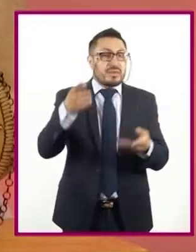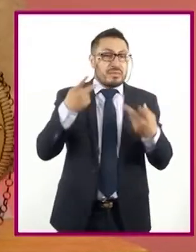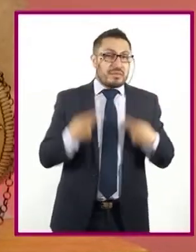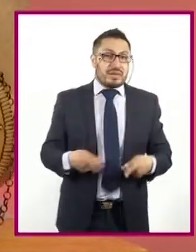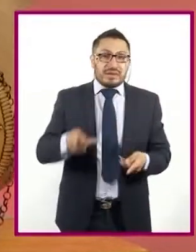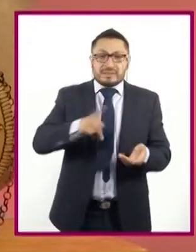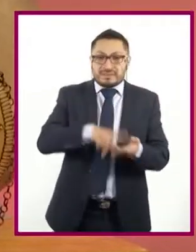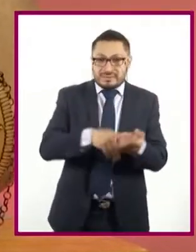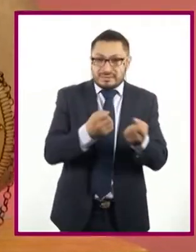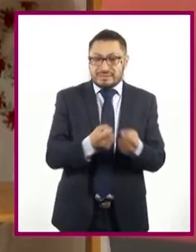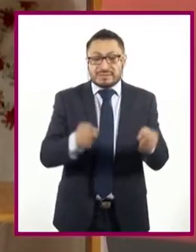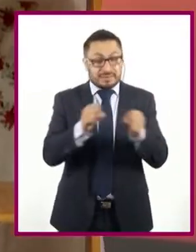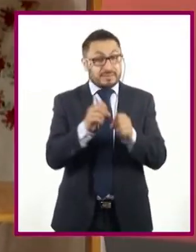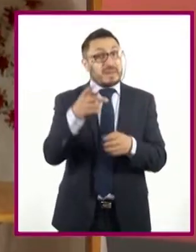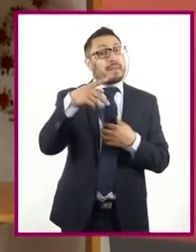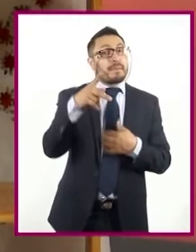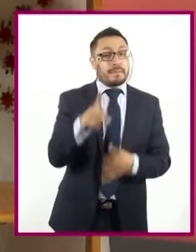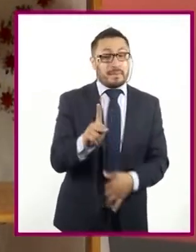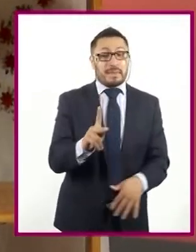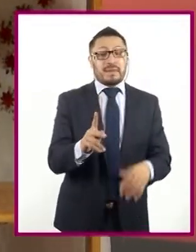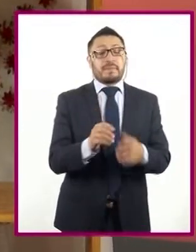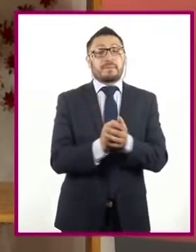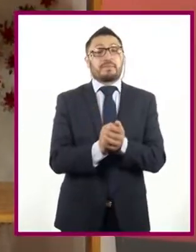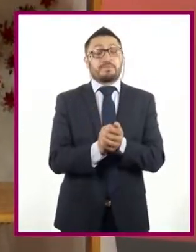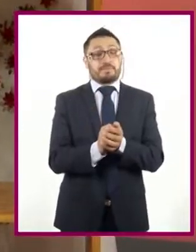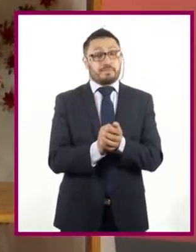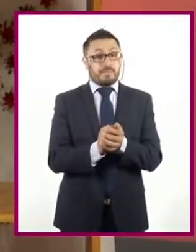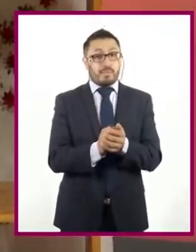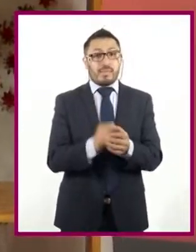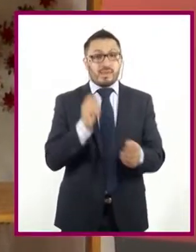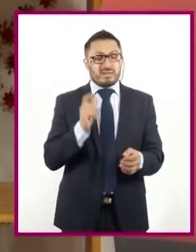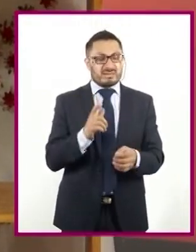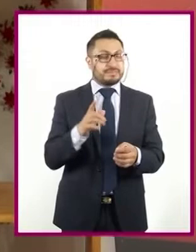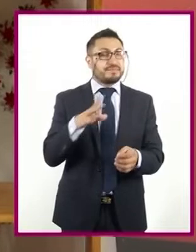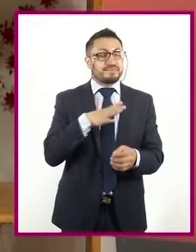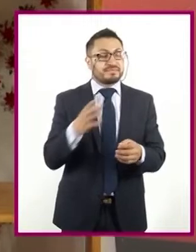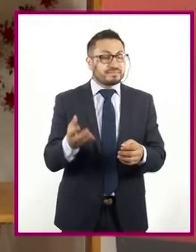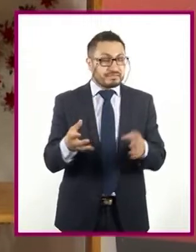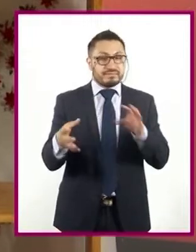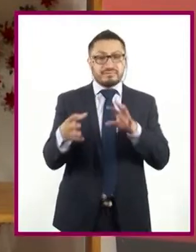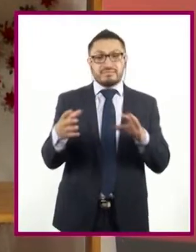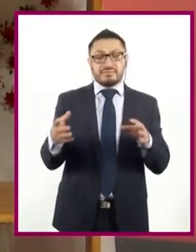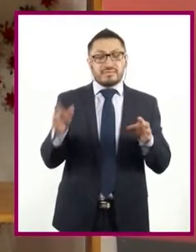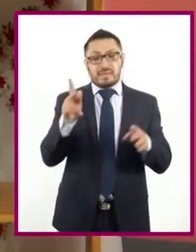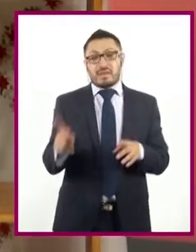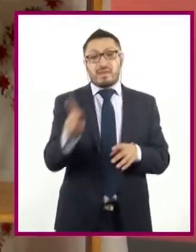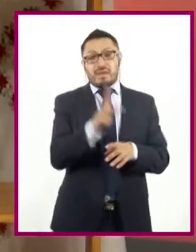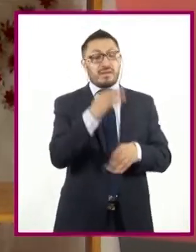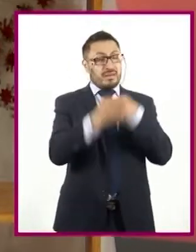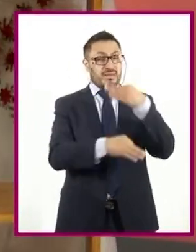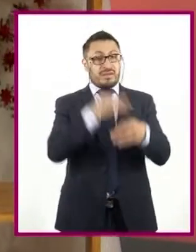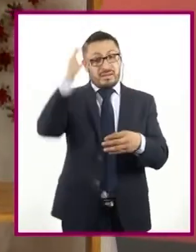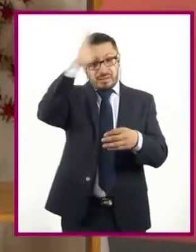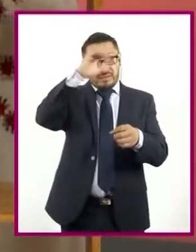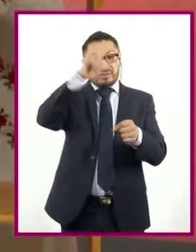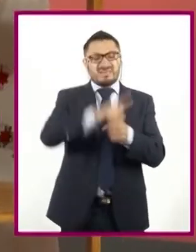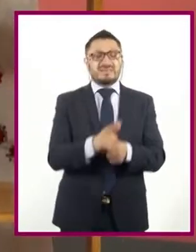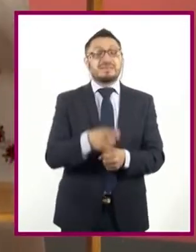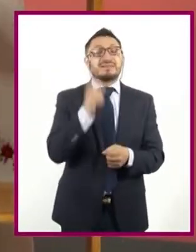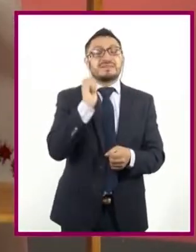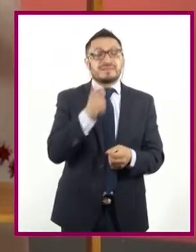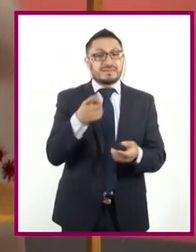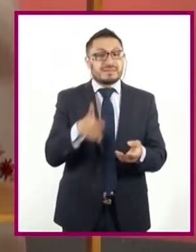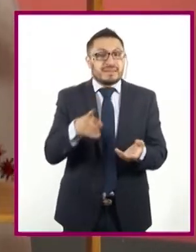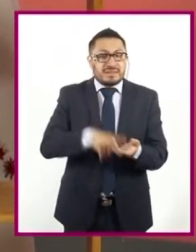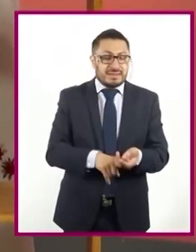sociedad. Sin embargo, podemos encontrar en común que toda cultura se conforma a partir de